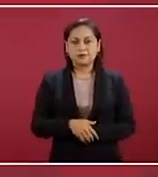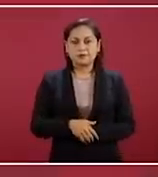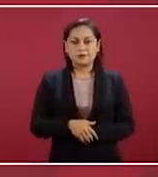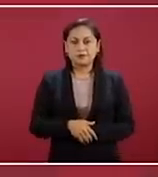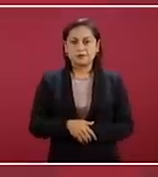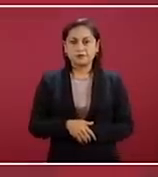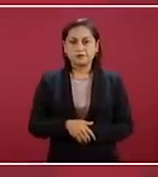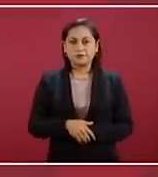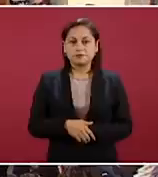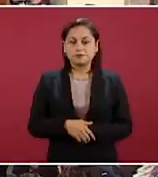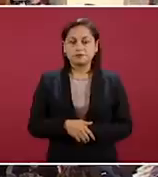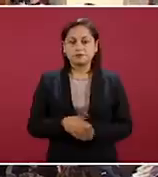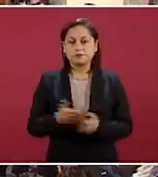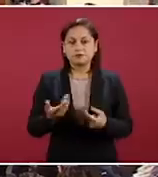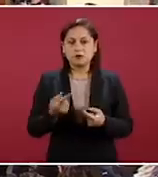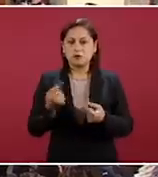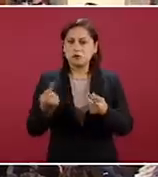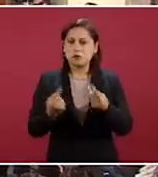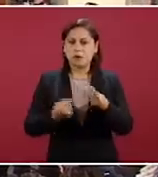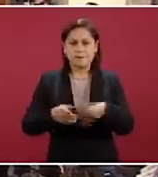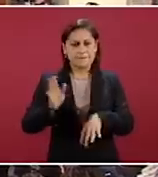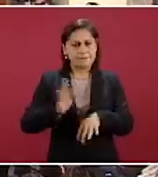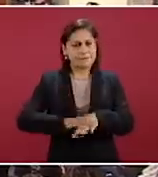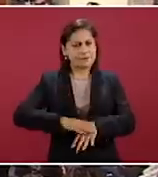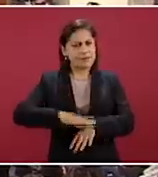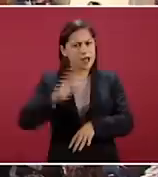muchas otras cosas